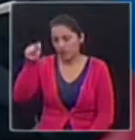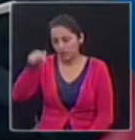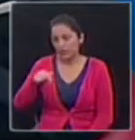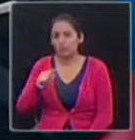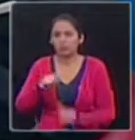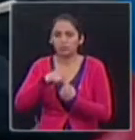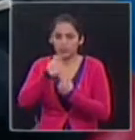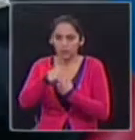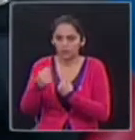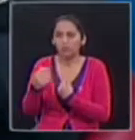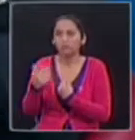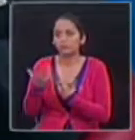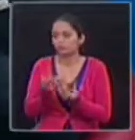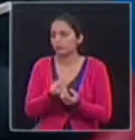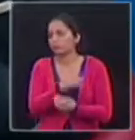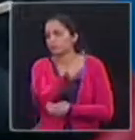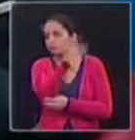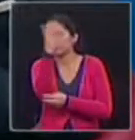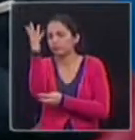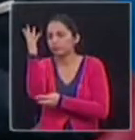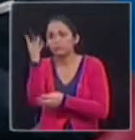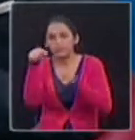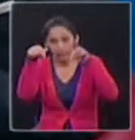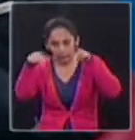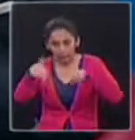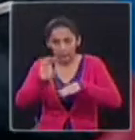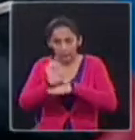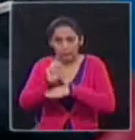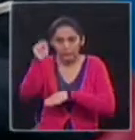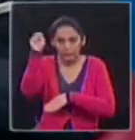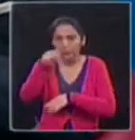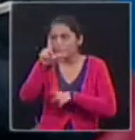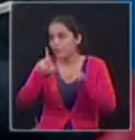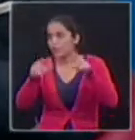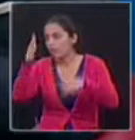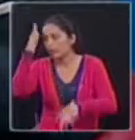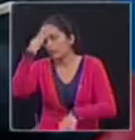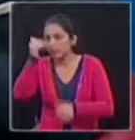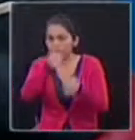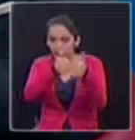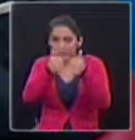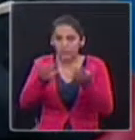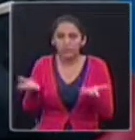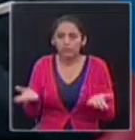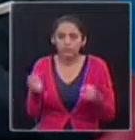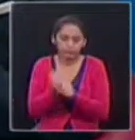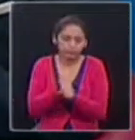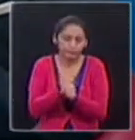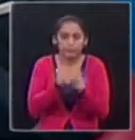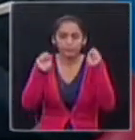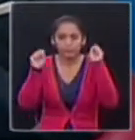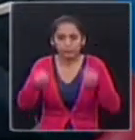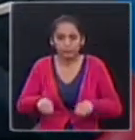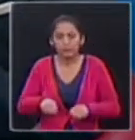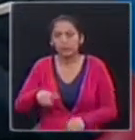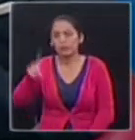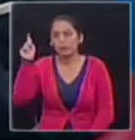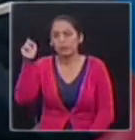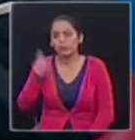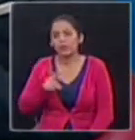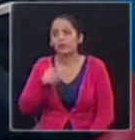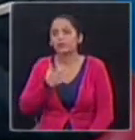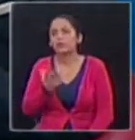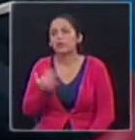tenemos la materia prima, tenemos creo que el personal adecuado para hacerlo. Lo que faltaba es una política correcta de industrialización. Y para eso el gobierno nacional